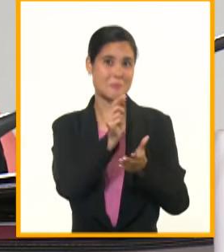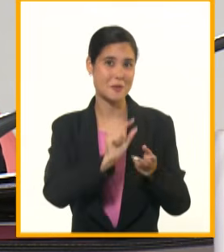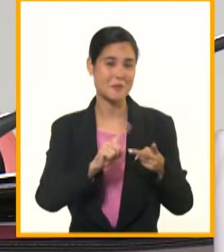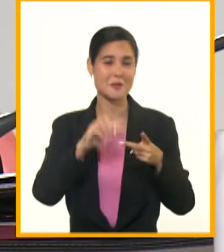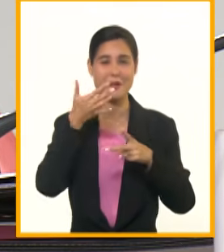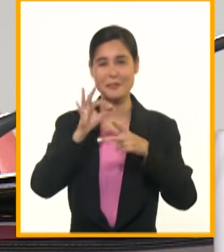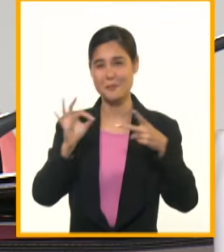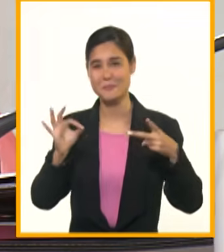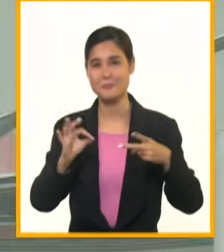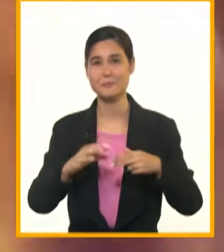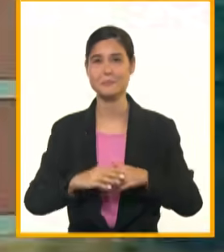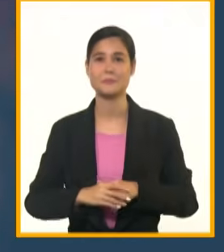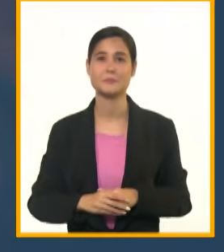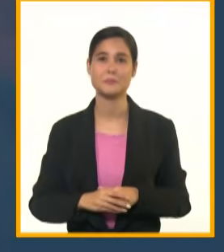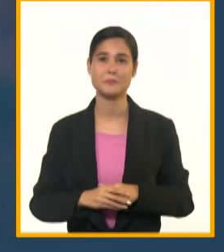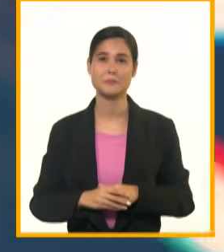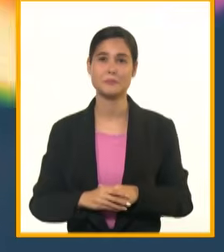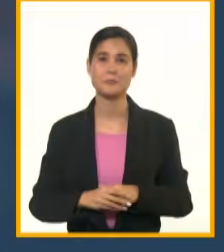Artemisa.